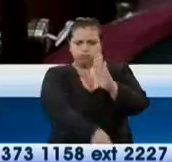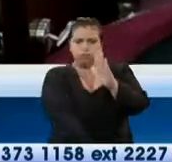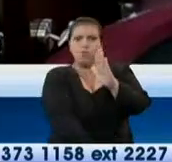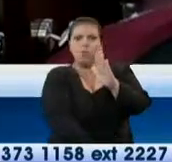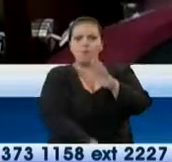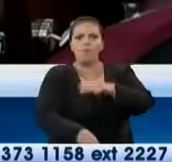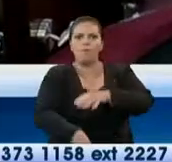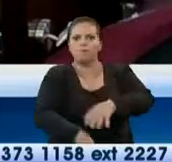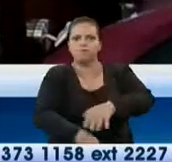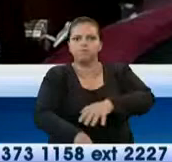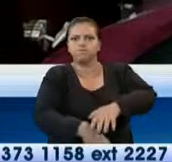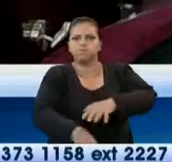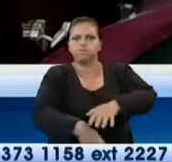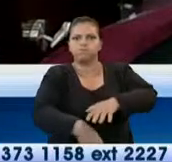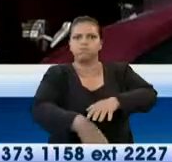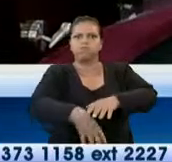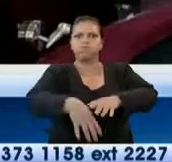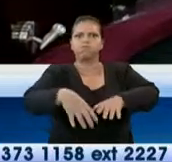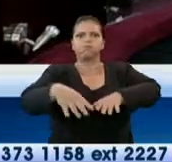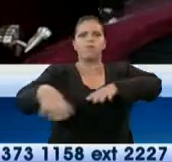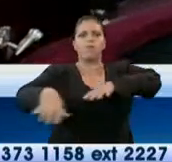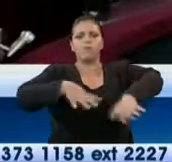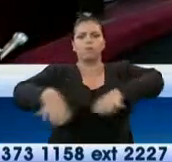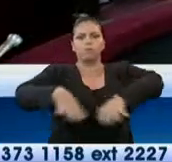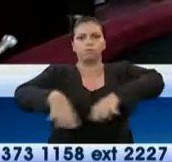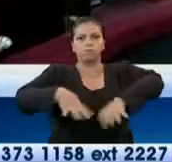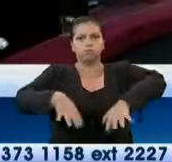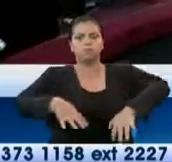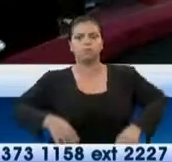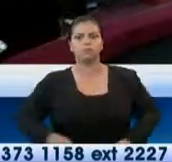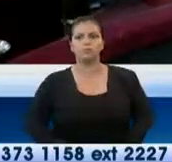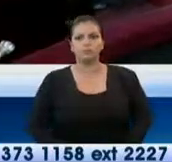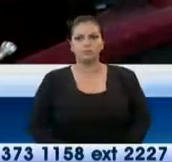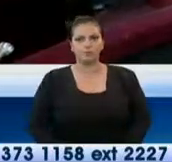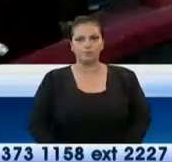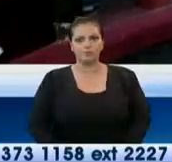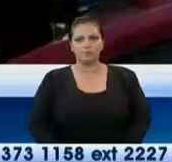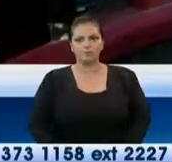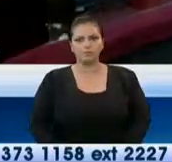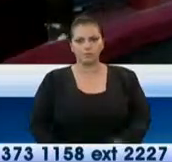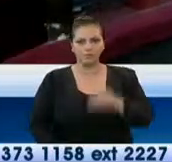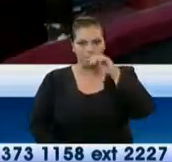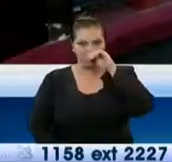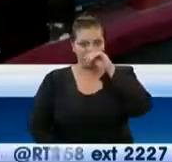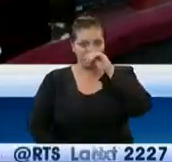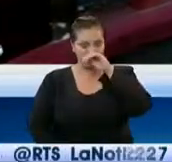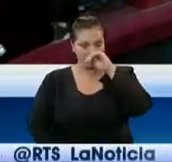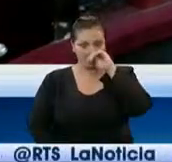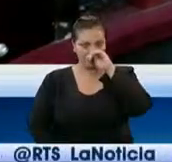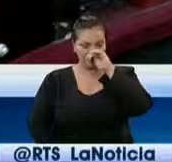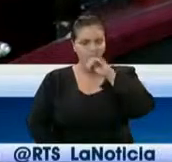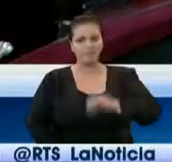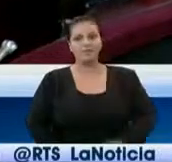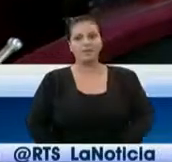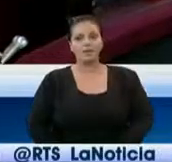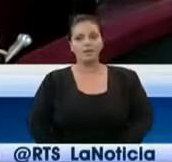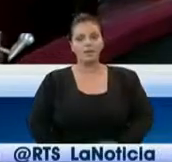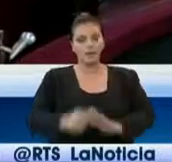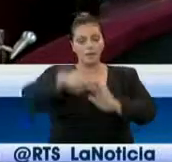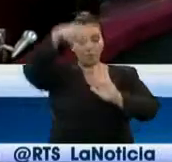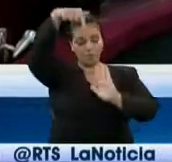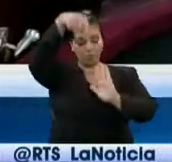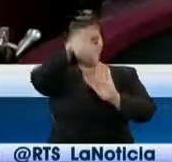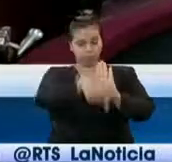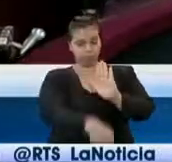el impacto, los efectos, los daños que puede provocar, mientras más superficial es, mucho más fuerte, es peor, claro, así es. Hasta el momento que se